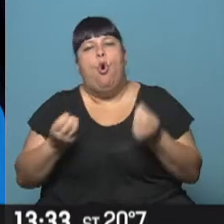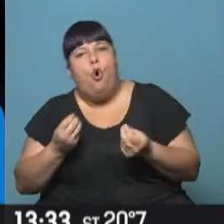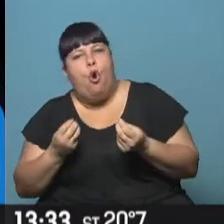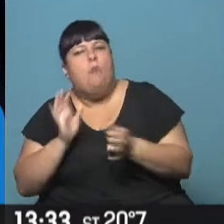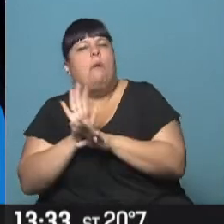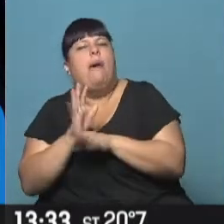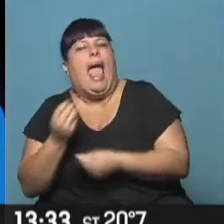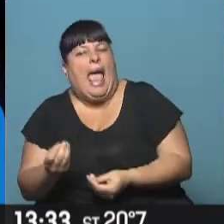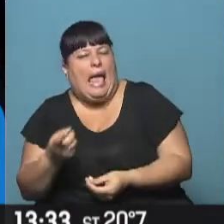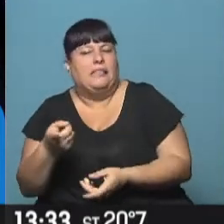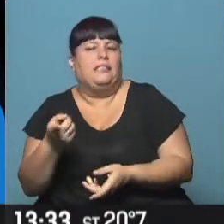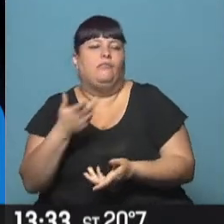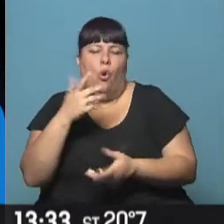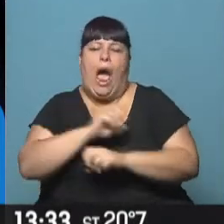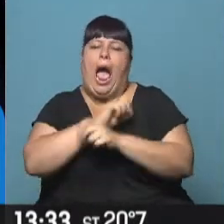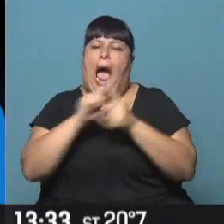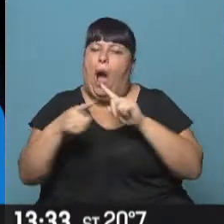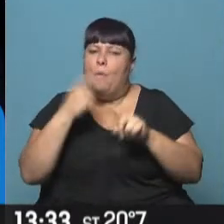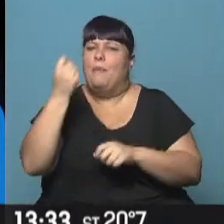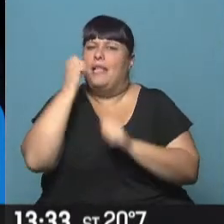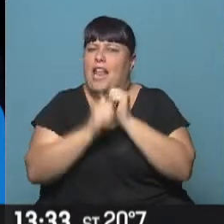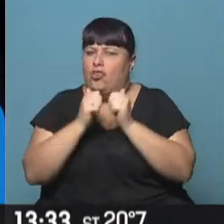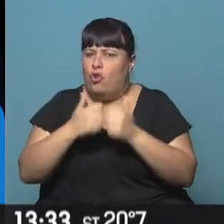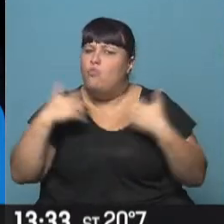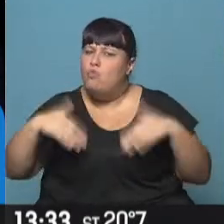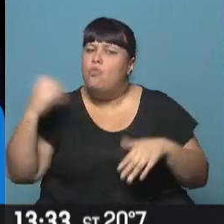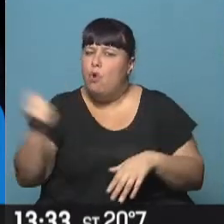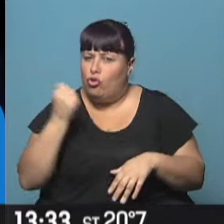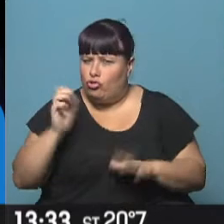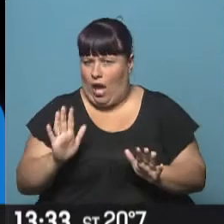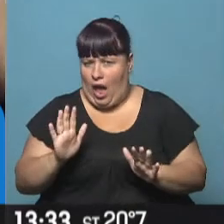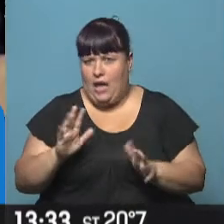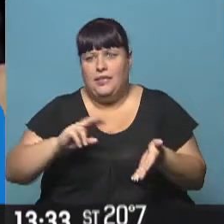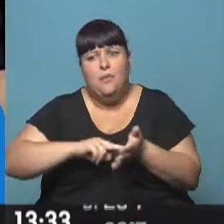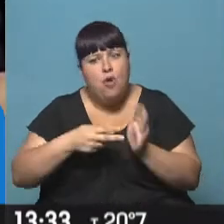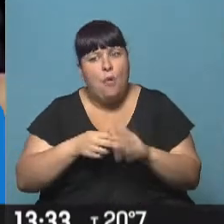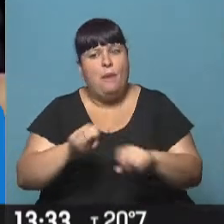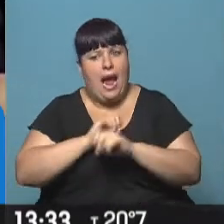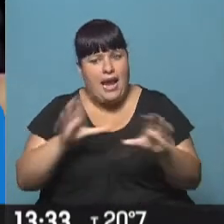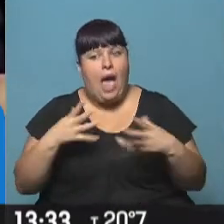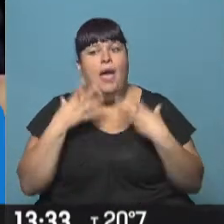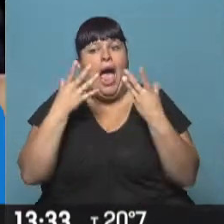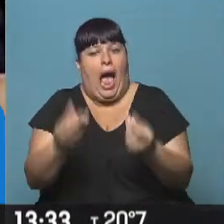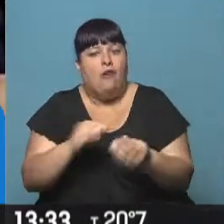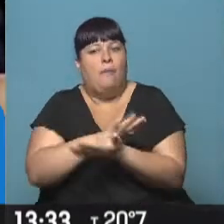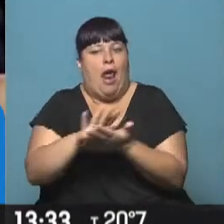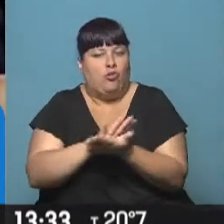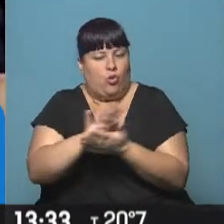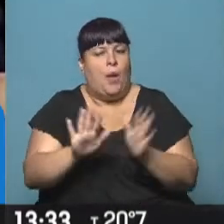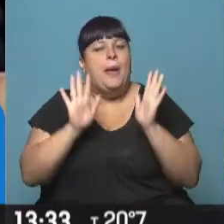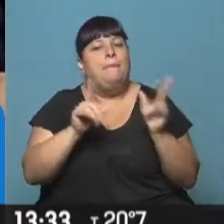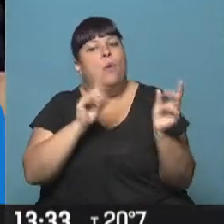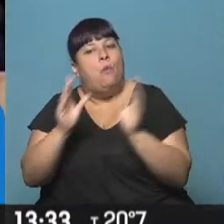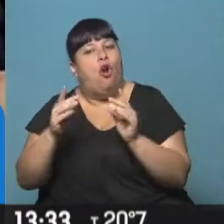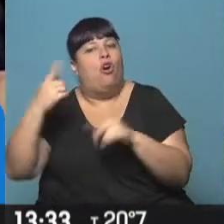qué significa. Es un acuerdo realmente histórico por la dimensión de los problemas que ayuda a encauzar, pero es parte de